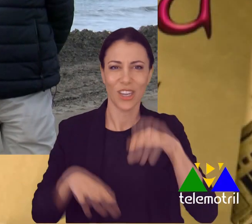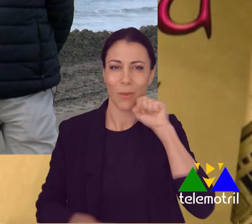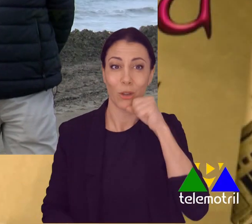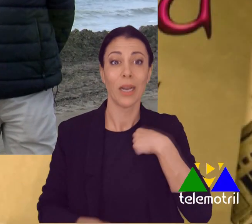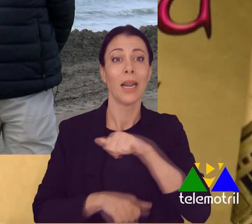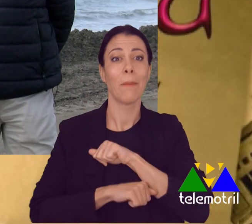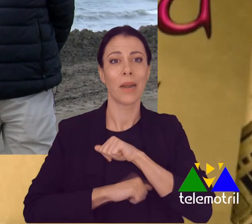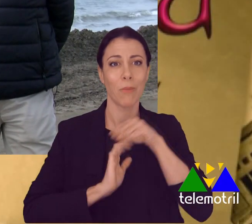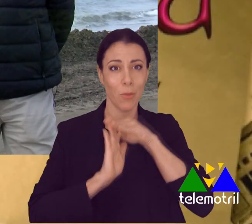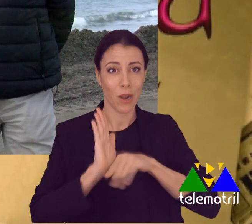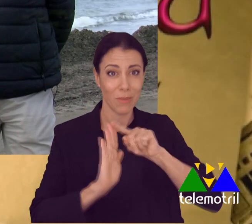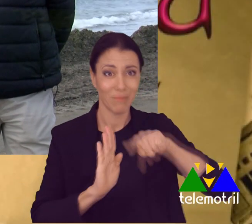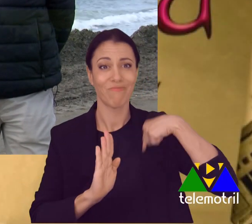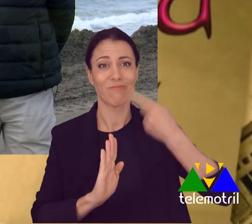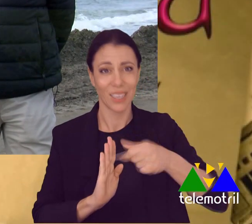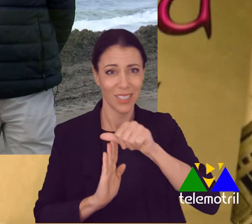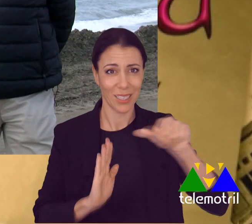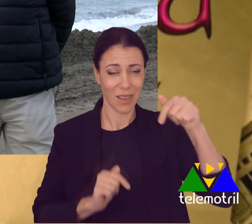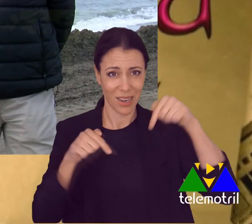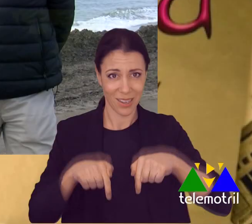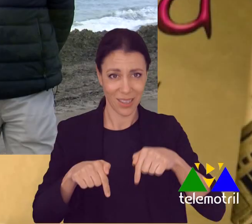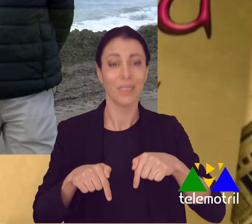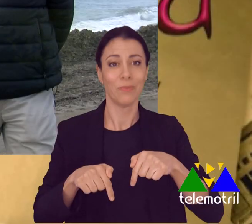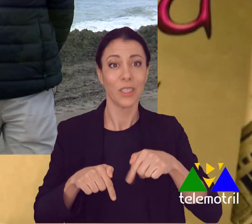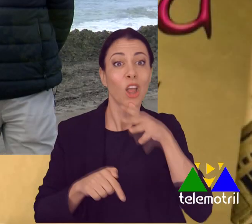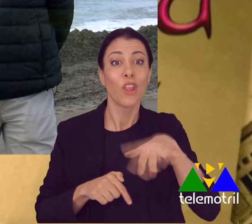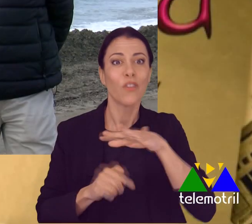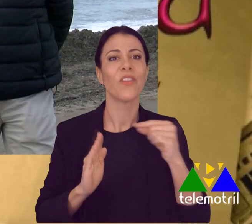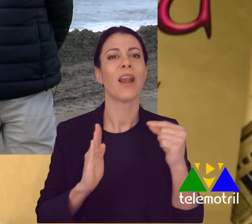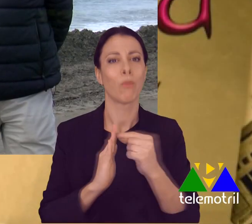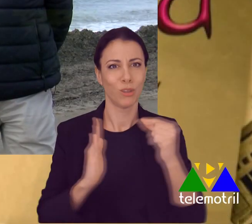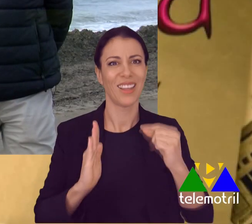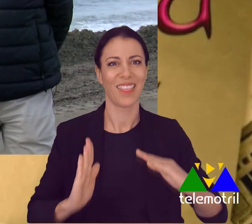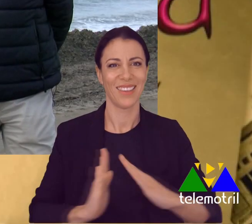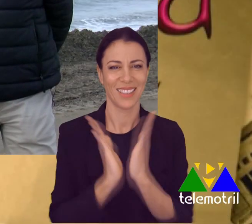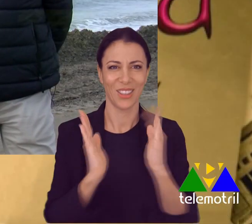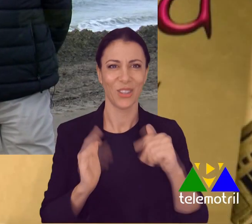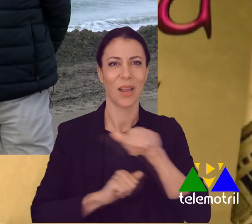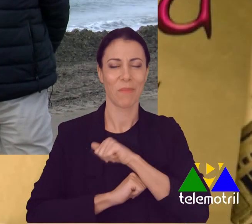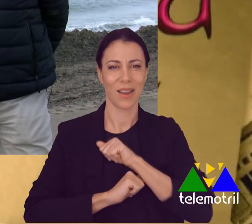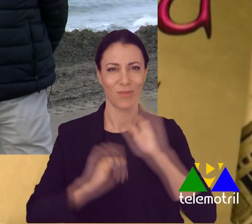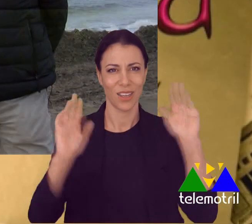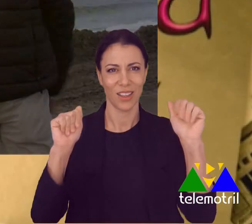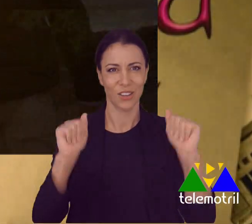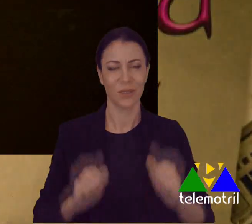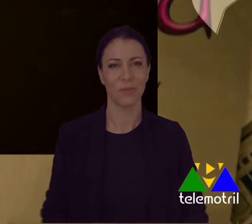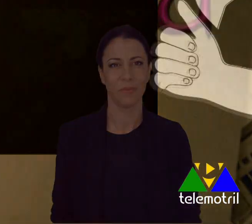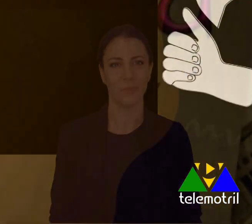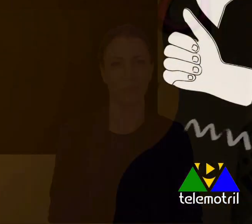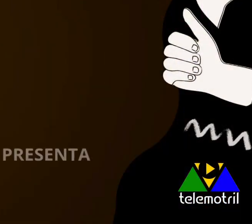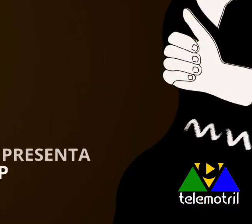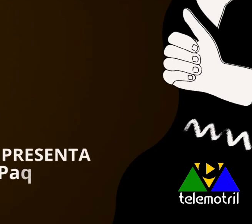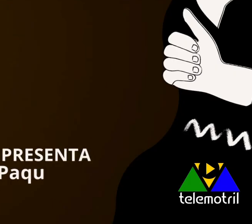esperamos en la Alquería la semana que viene aquí, desde la Punta del Santo. Les esperamos, adiós.